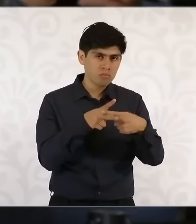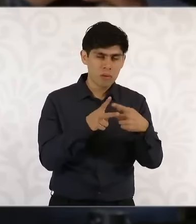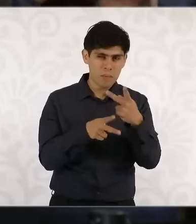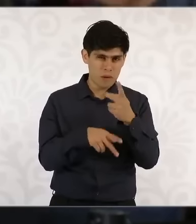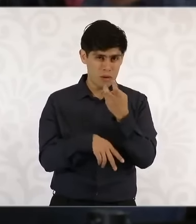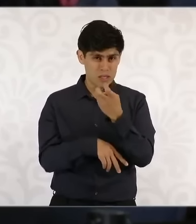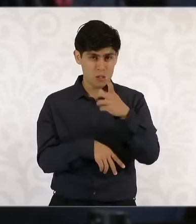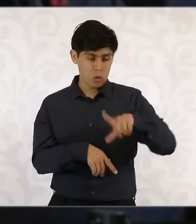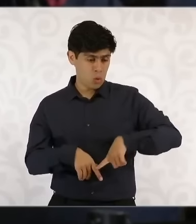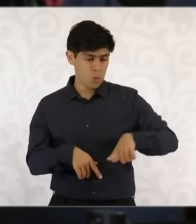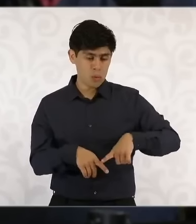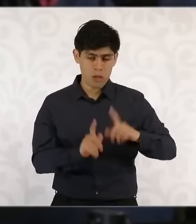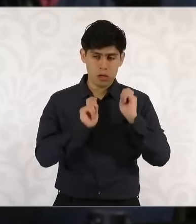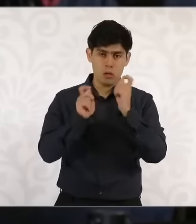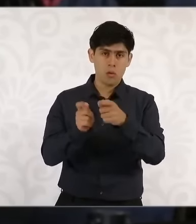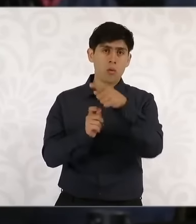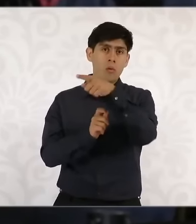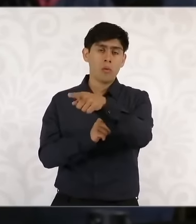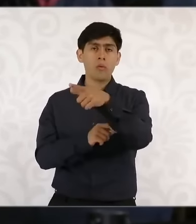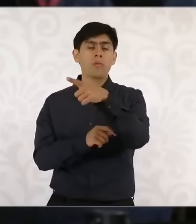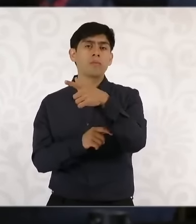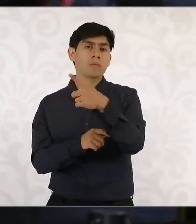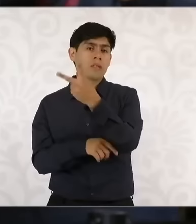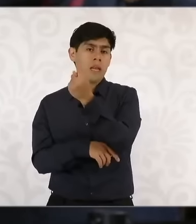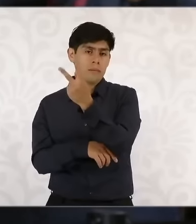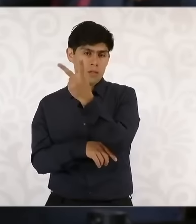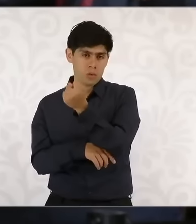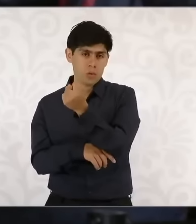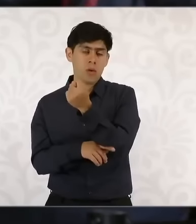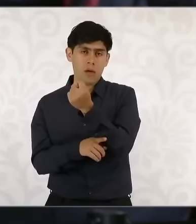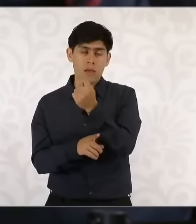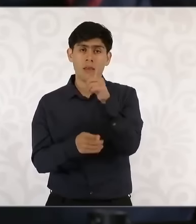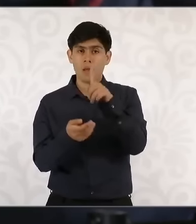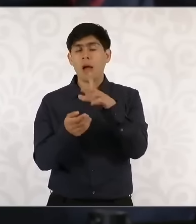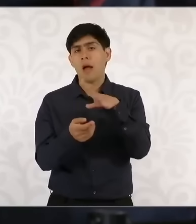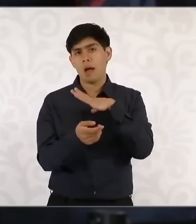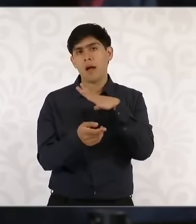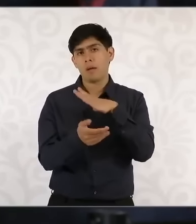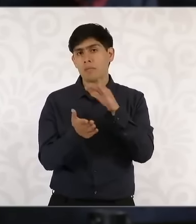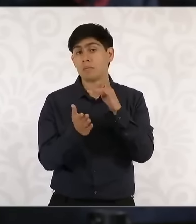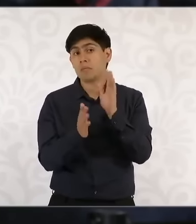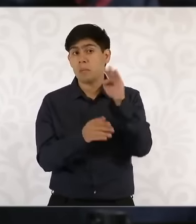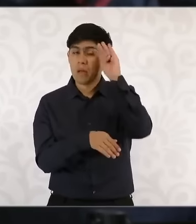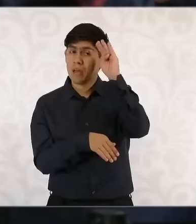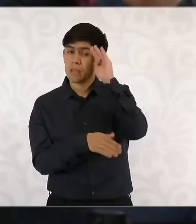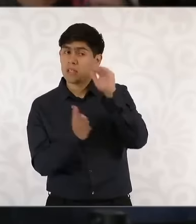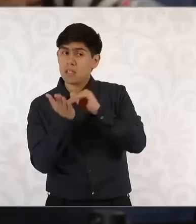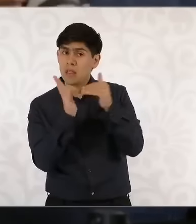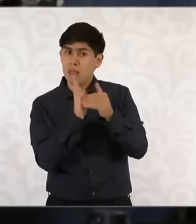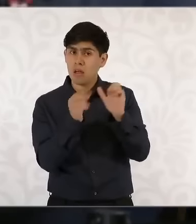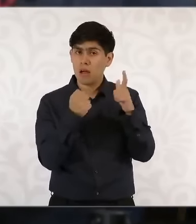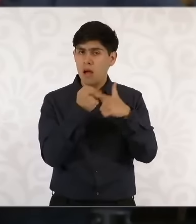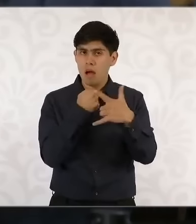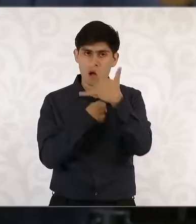del Estado para este tipo de, ya hay palabras más fuertes, estrategias más allá. Incluso,